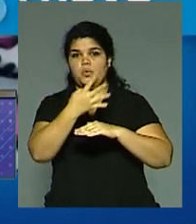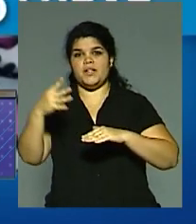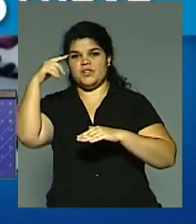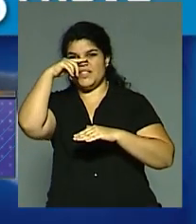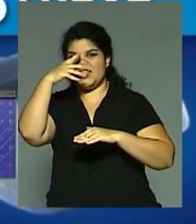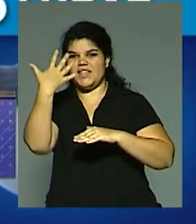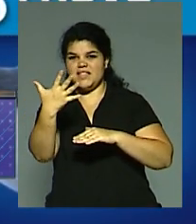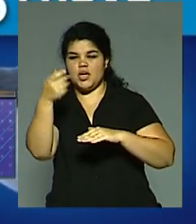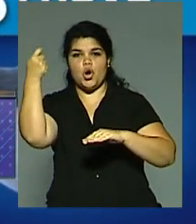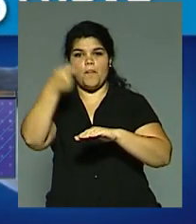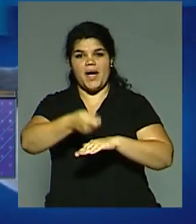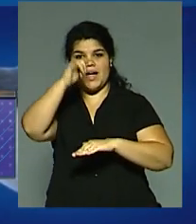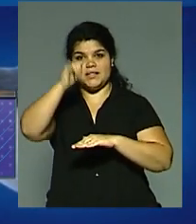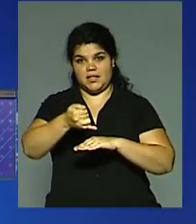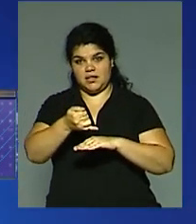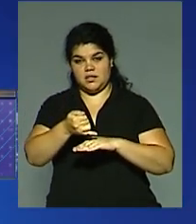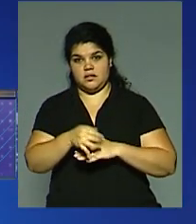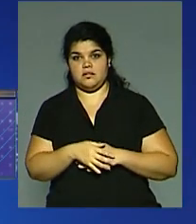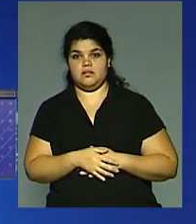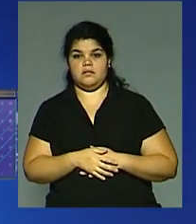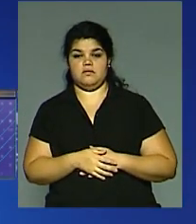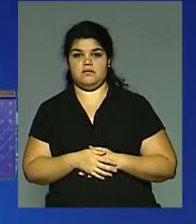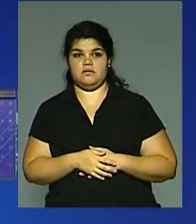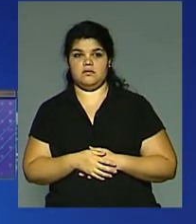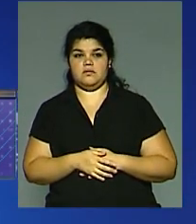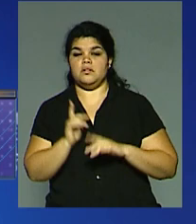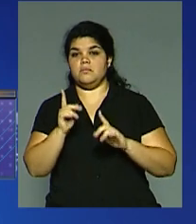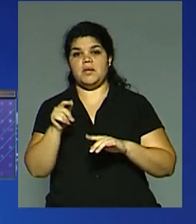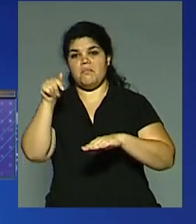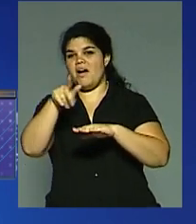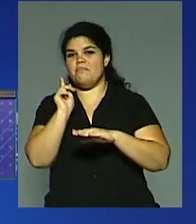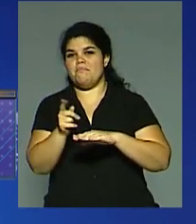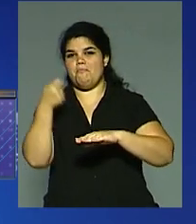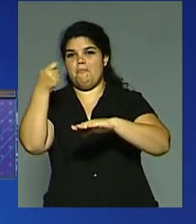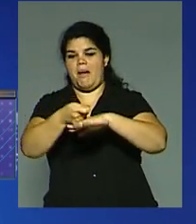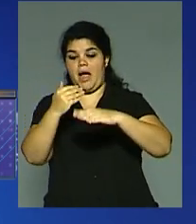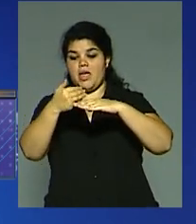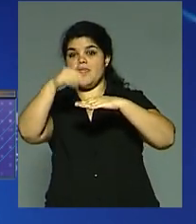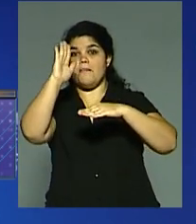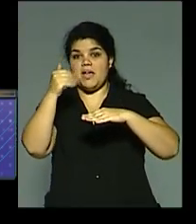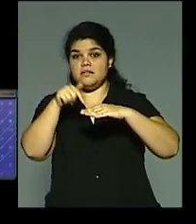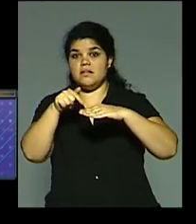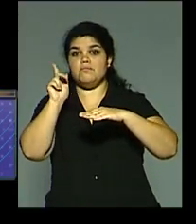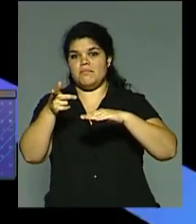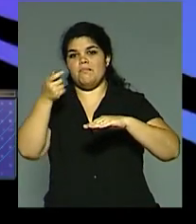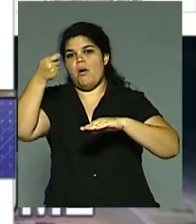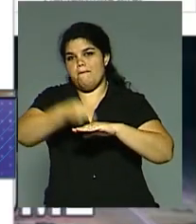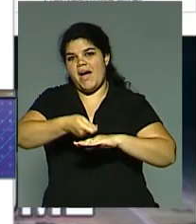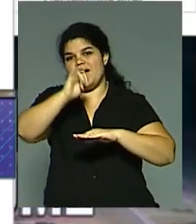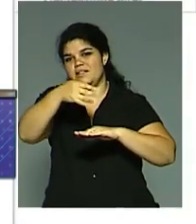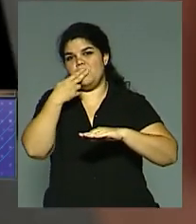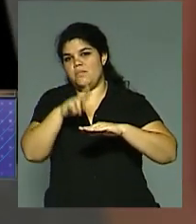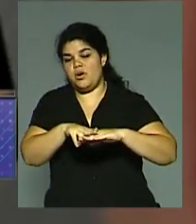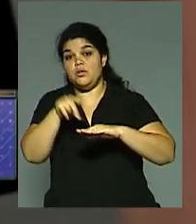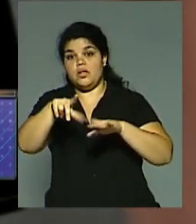475, si mal no me salen las cuentas. Entonces, bueno, lo que tenés que pagar es eso. Vas a tener que pagarlo. Una vez que lo pagues, te van a